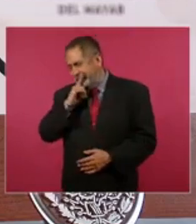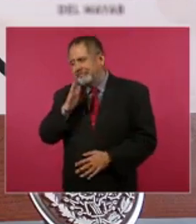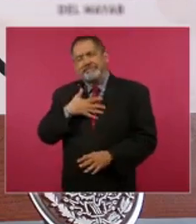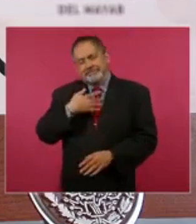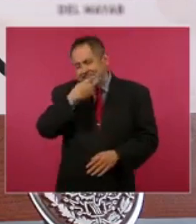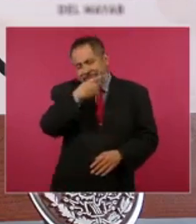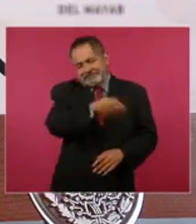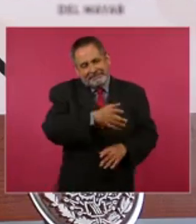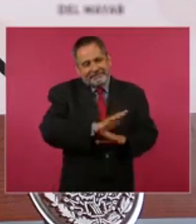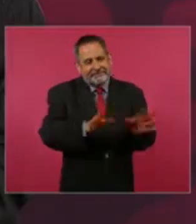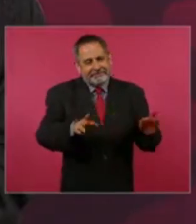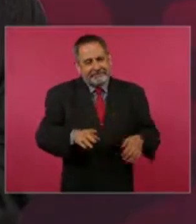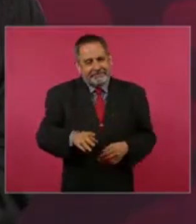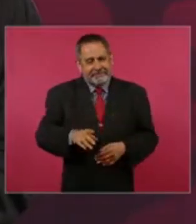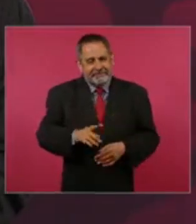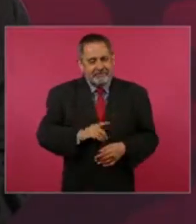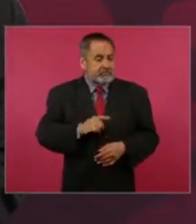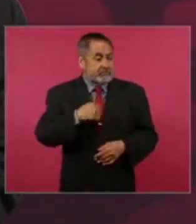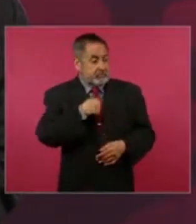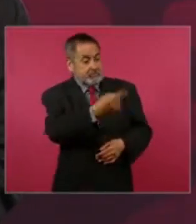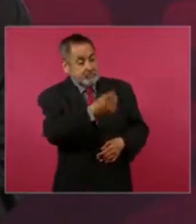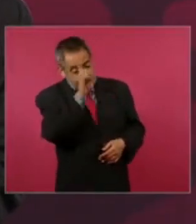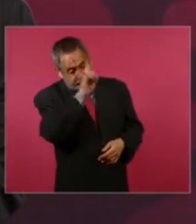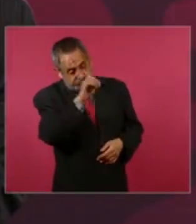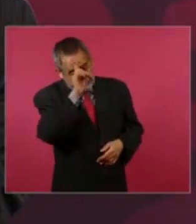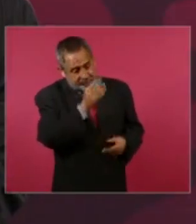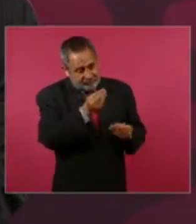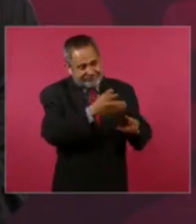que no debo andar dando consejo,